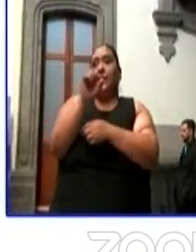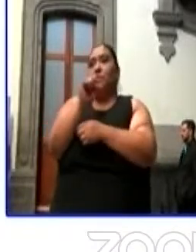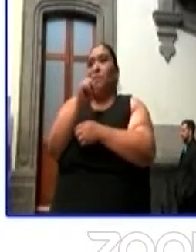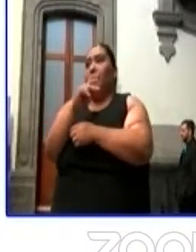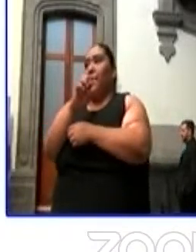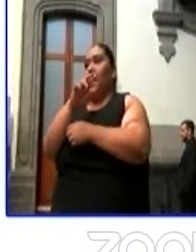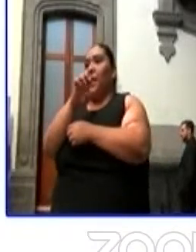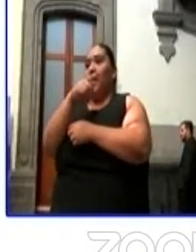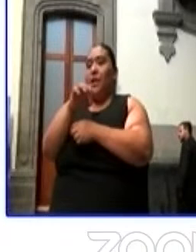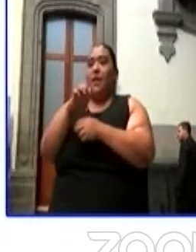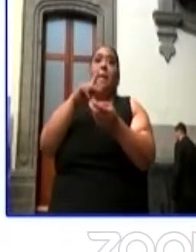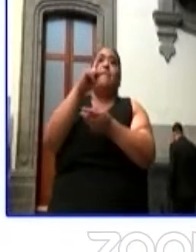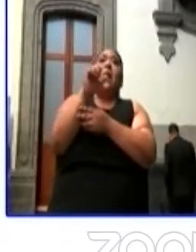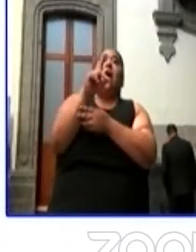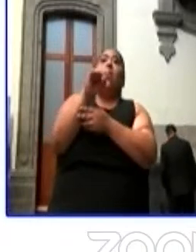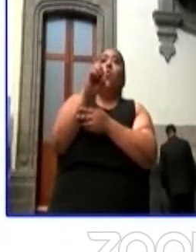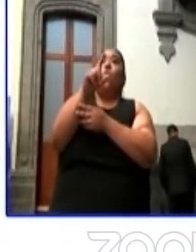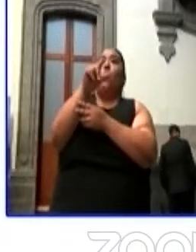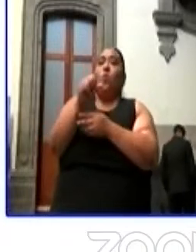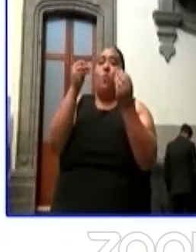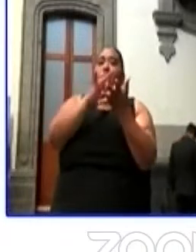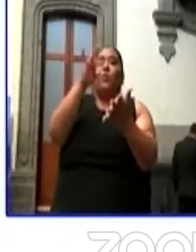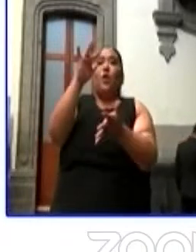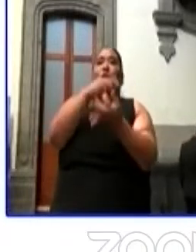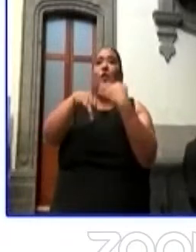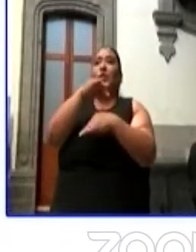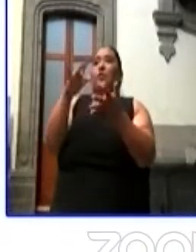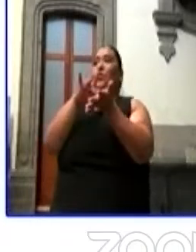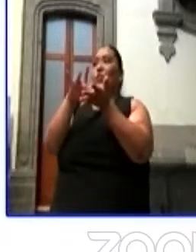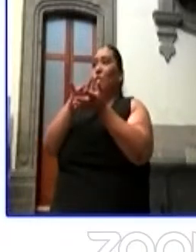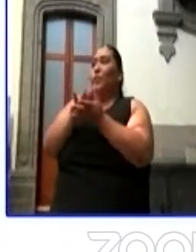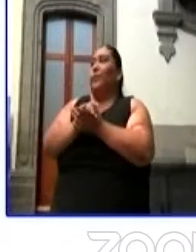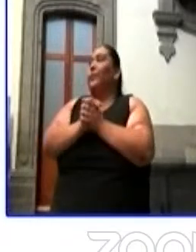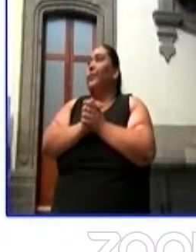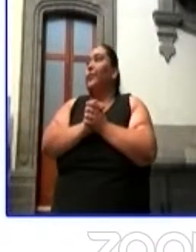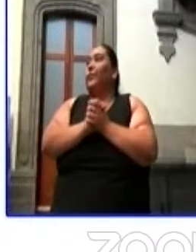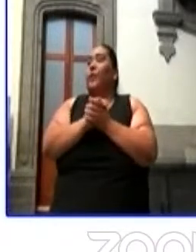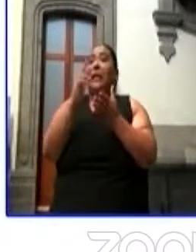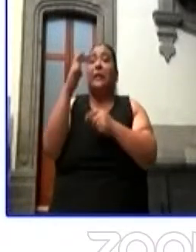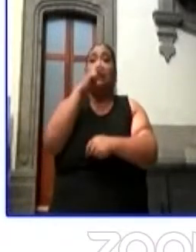Entrale. Muchísimas gracias, muchísimas gracias. Y rápidamente